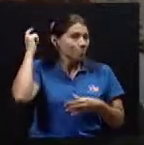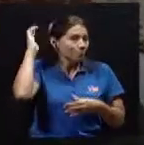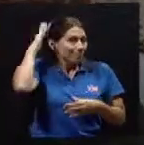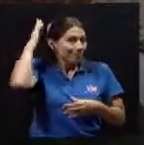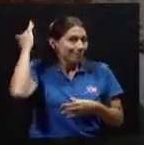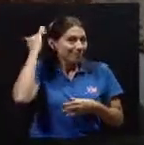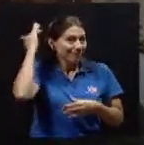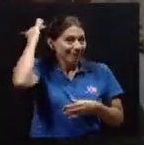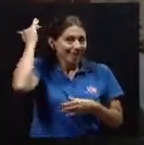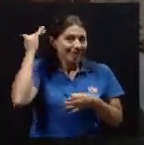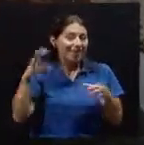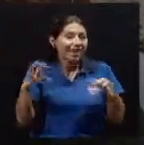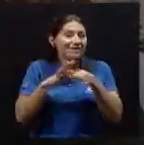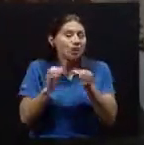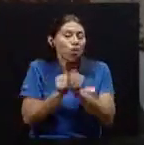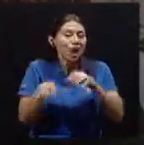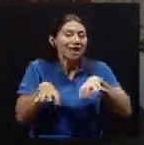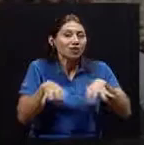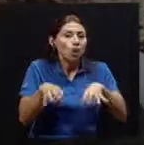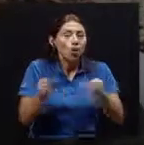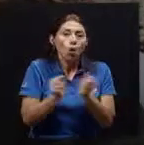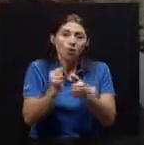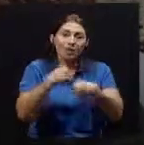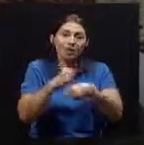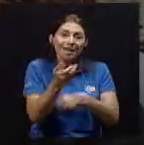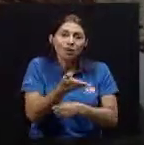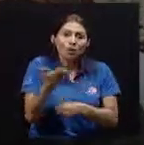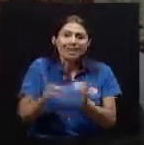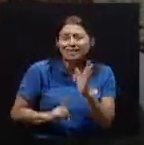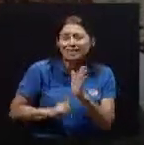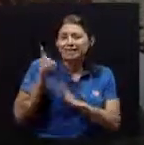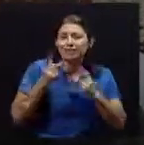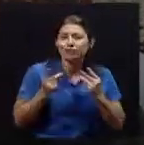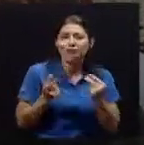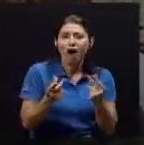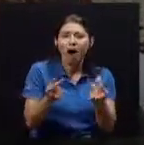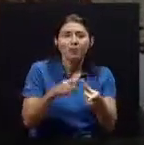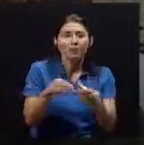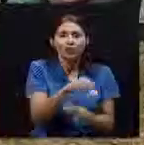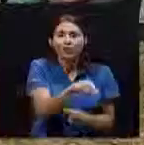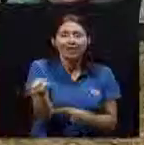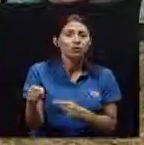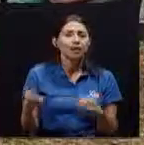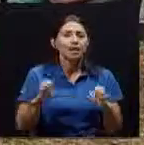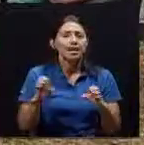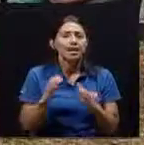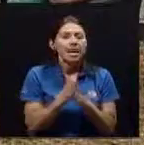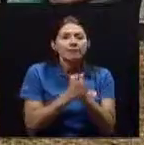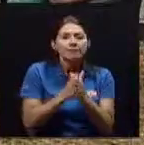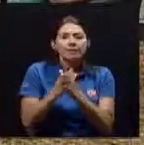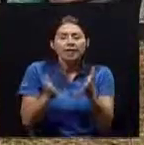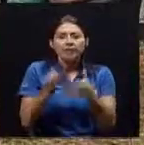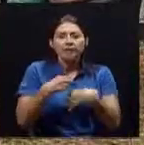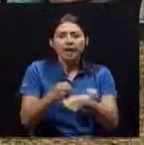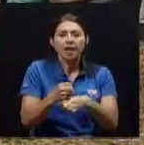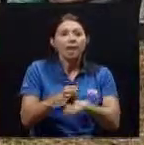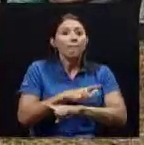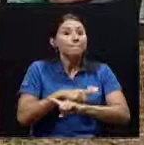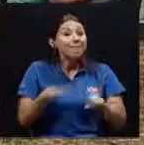realizar cosas, se desarrollan muy temprano, y eso explica que ellos entonces tengan esa energía hacia hacer. Pero en cambio las